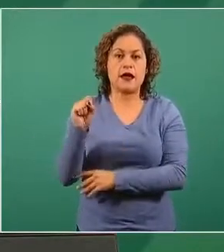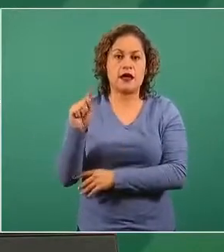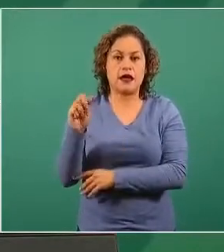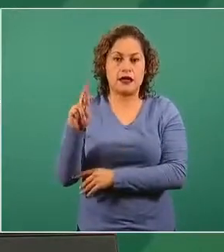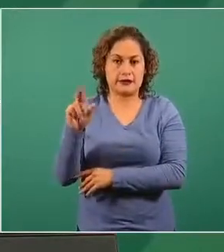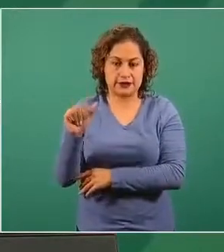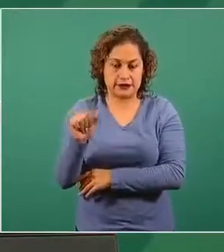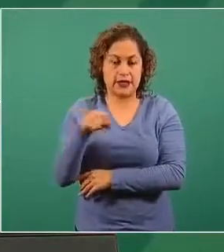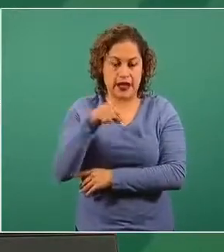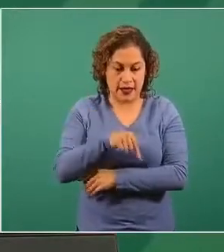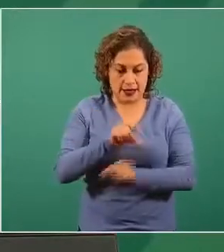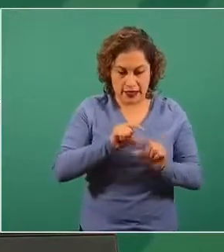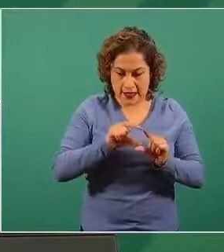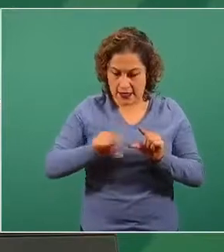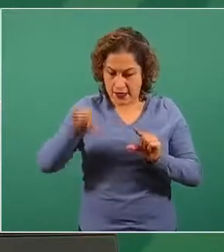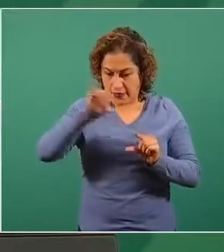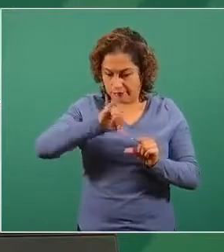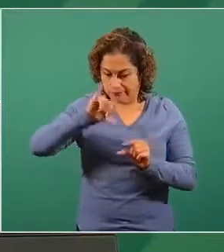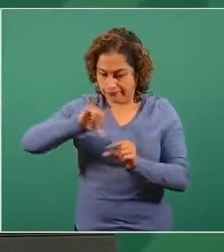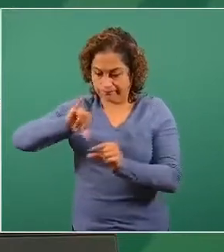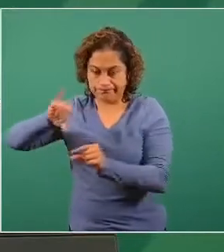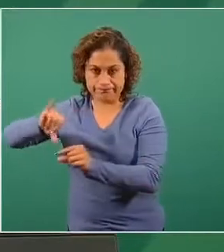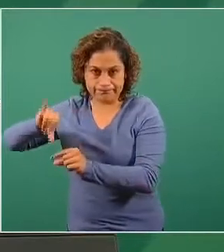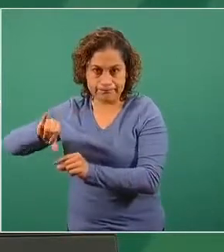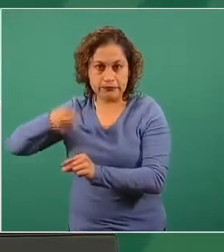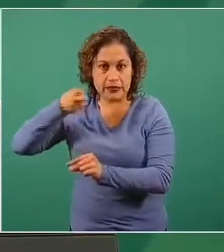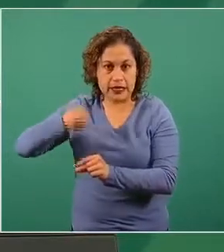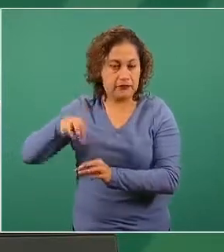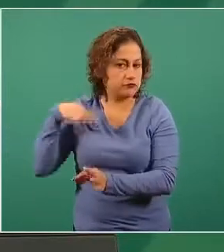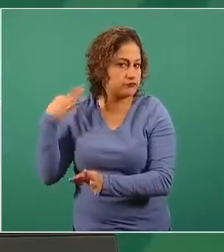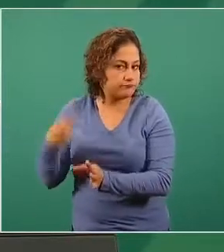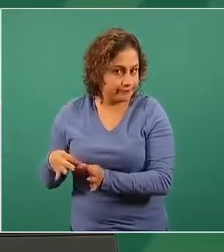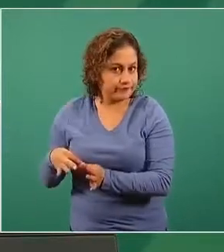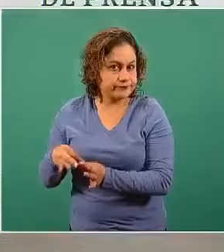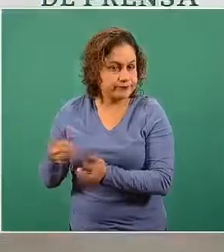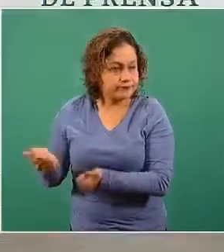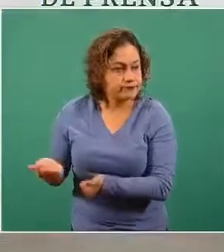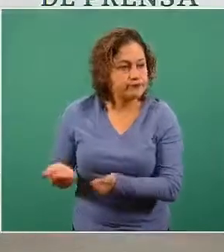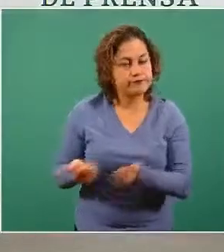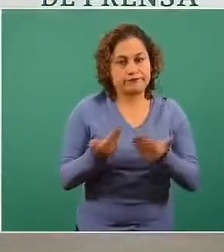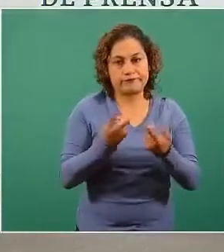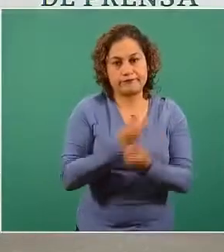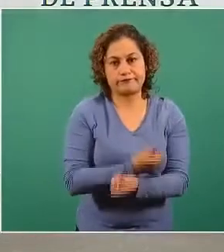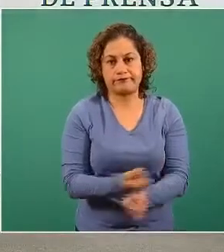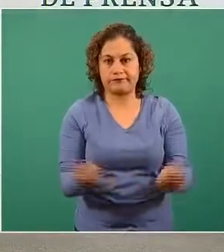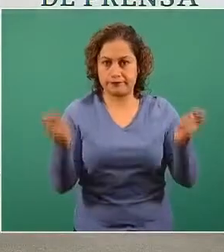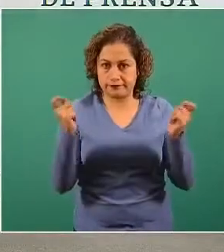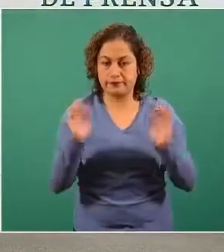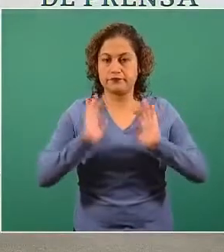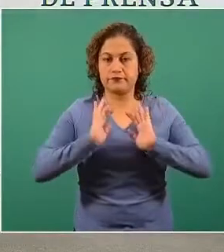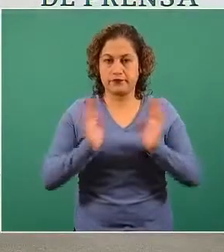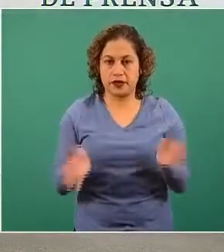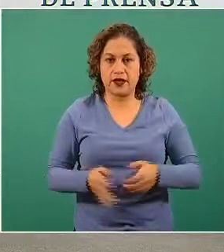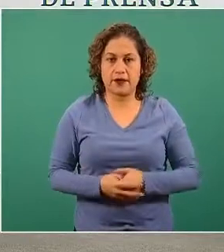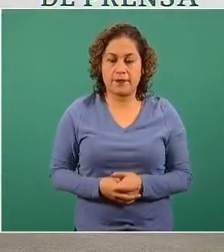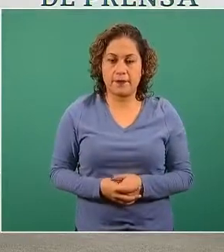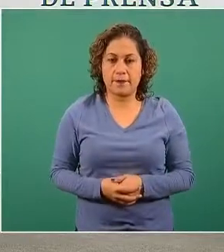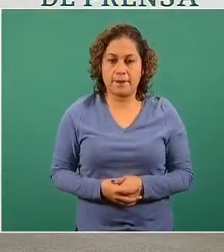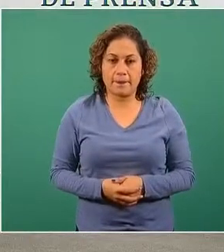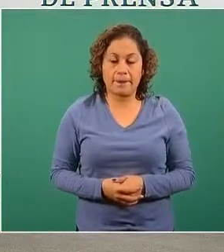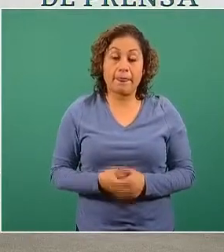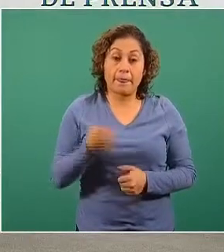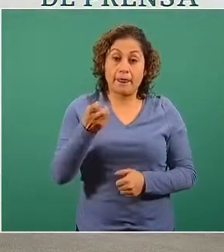nuestro país estarían saliendo ya a ser distribuidas, y de estas vacunas pues